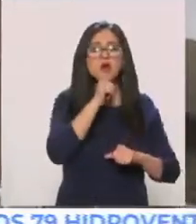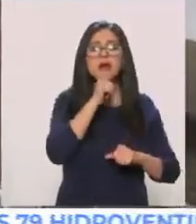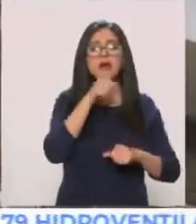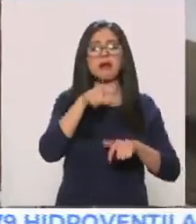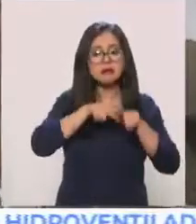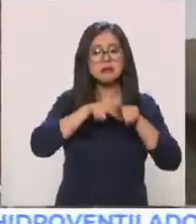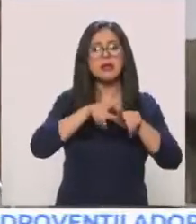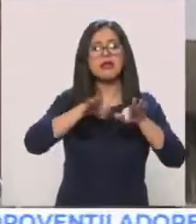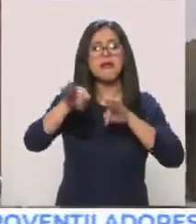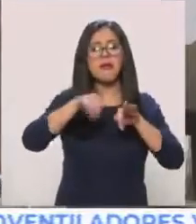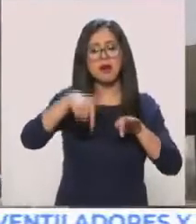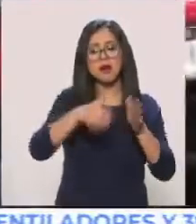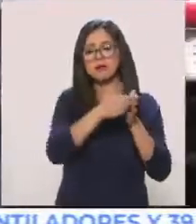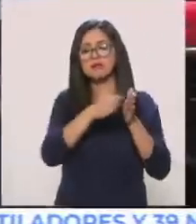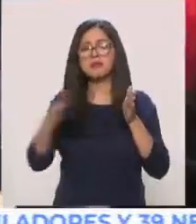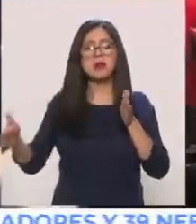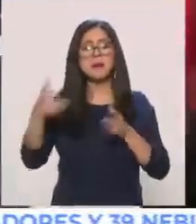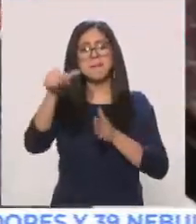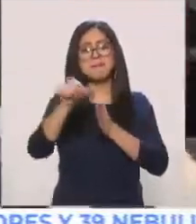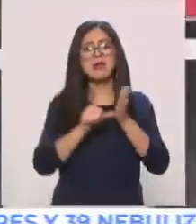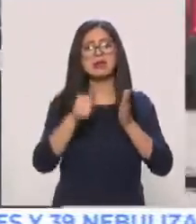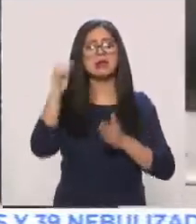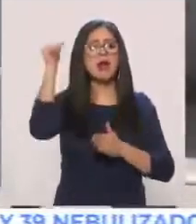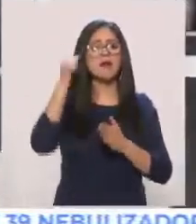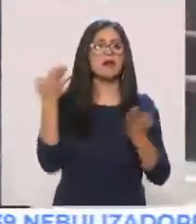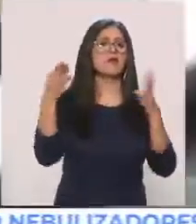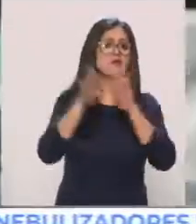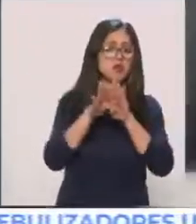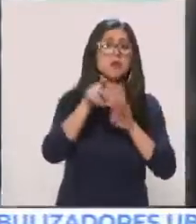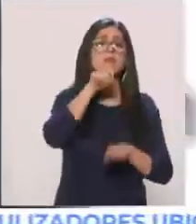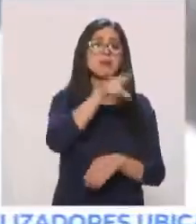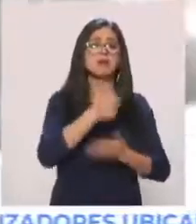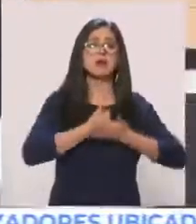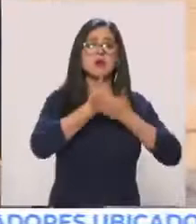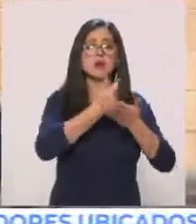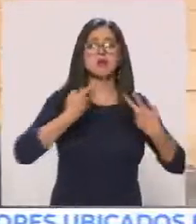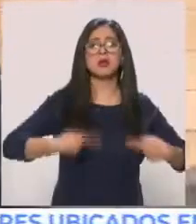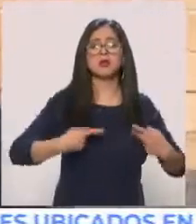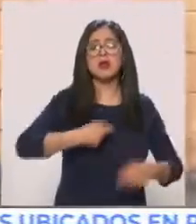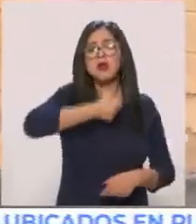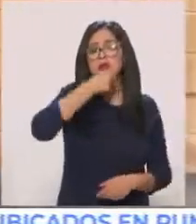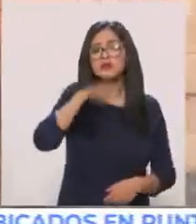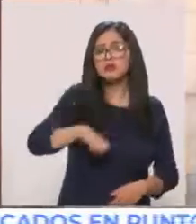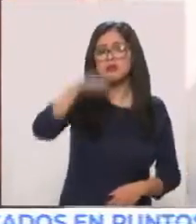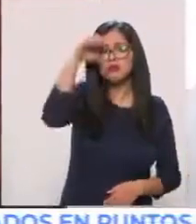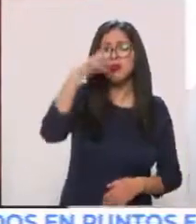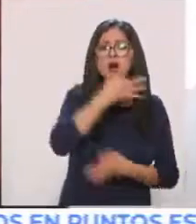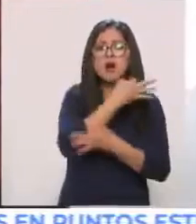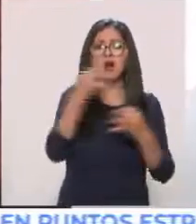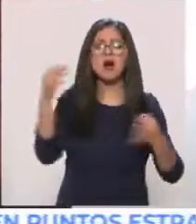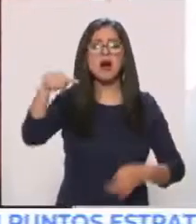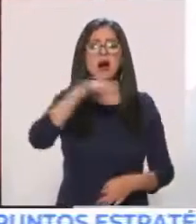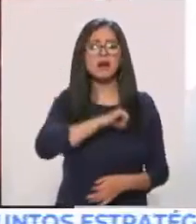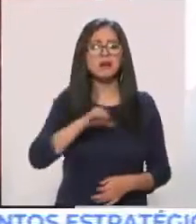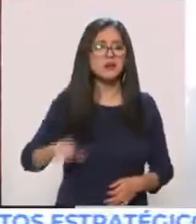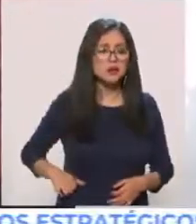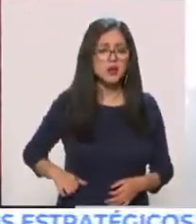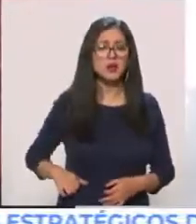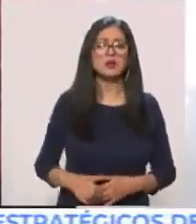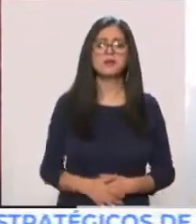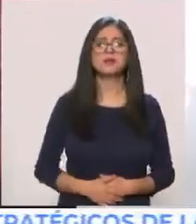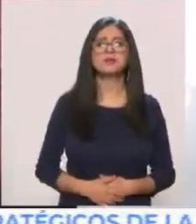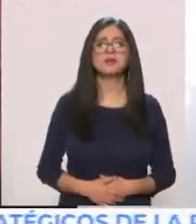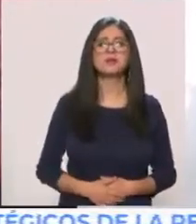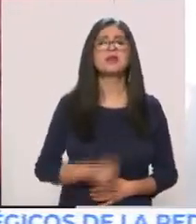el mes de abril. Y para fortalecer el apoyo a los adultos mayores de la demarcación, se anunció adelantar el programa